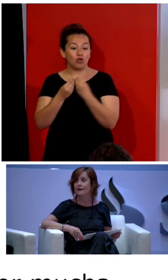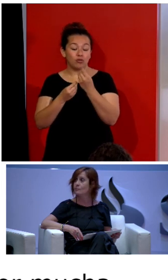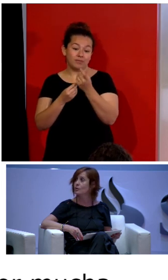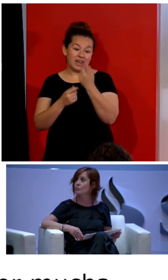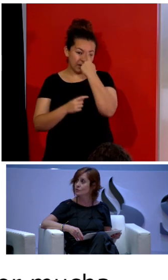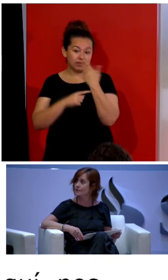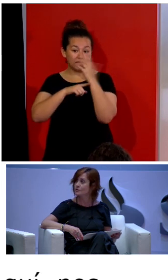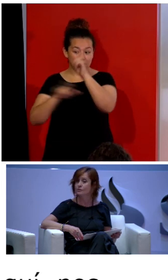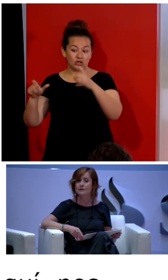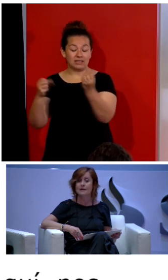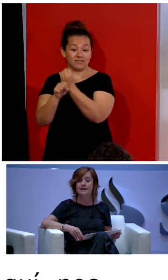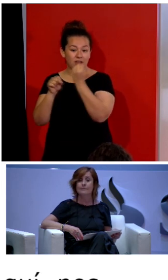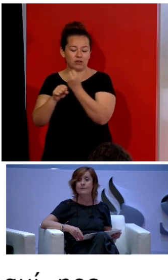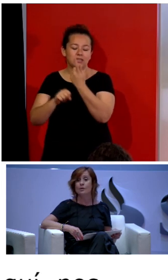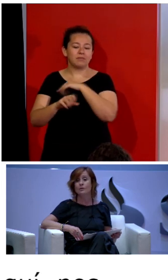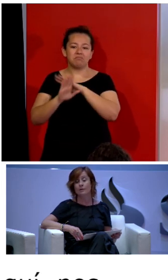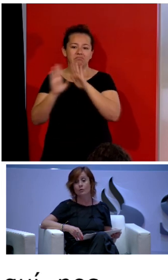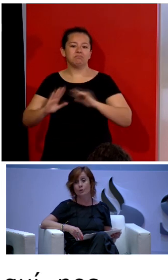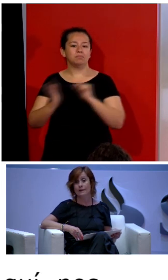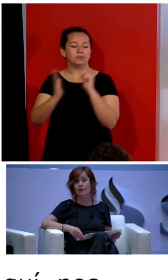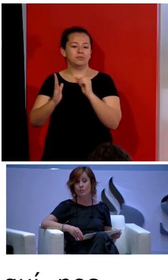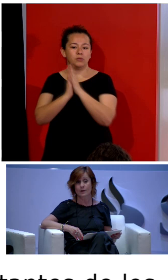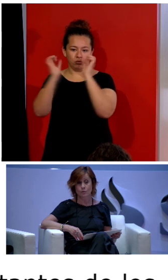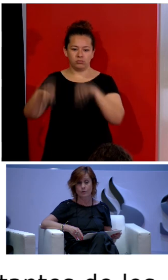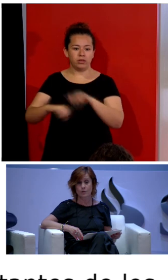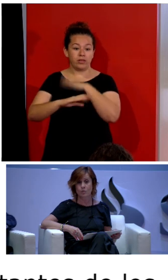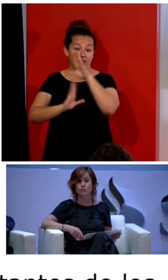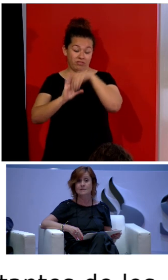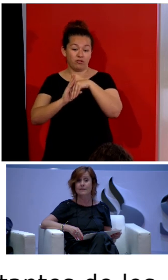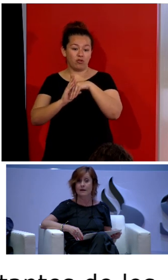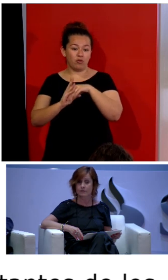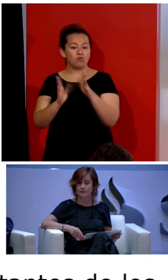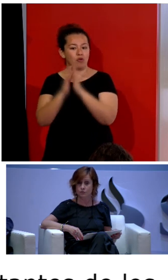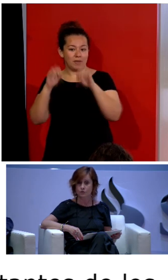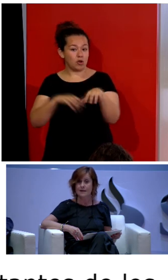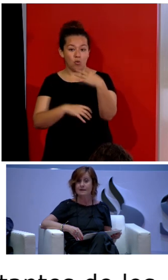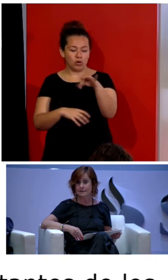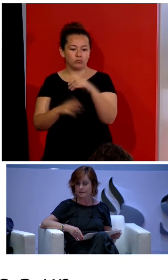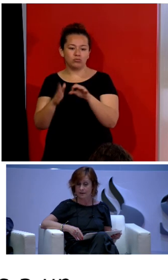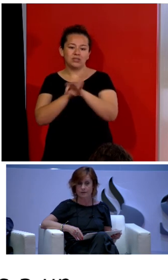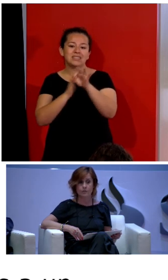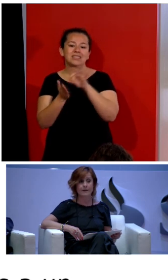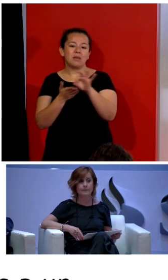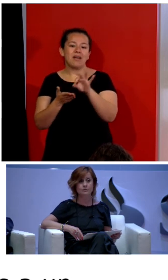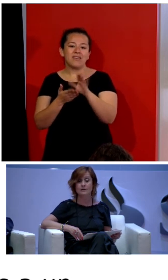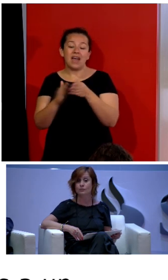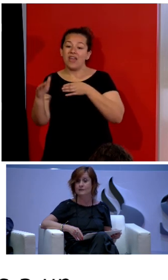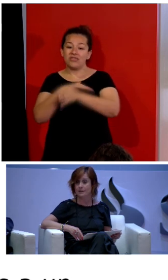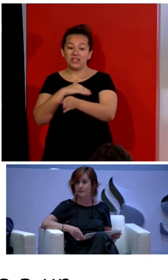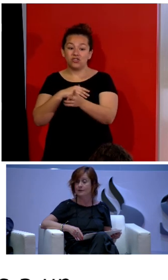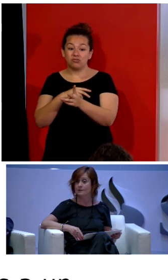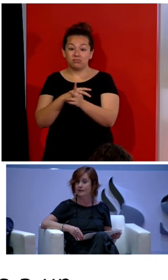rápidamente llegamos a un consenso que permitió incorporar en el convenio único un sistema de acceso restringido para personas